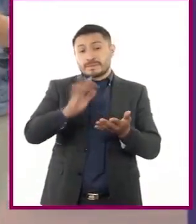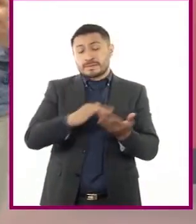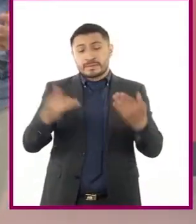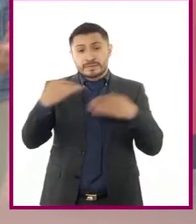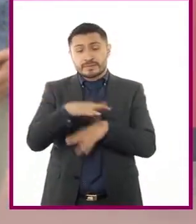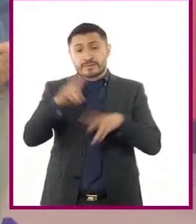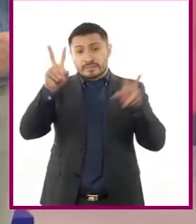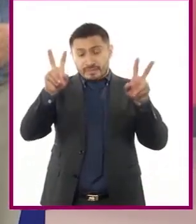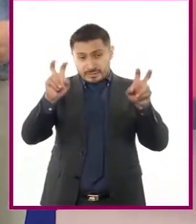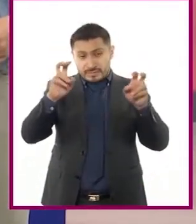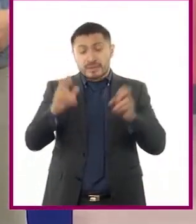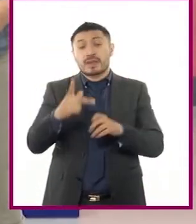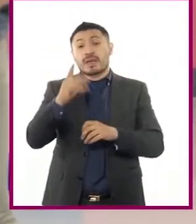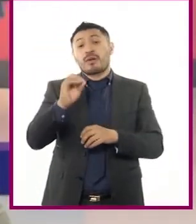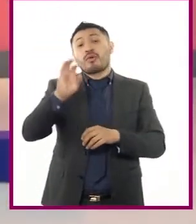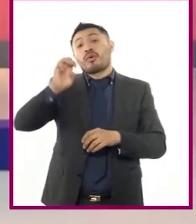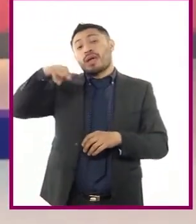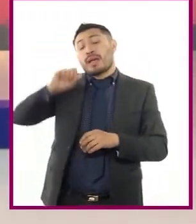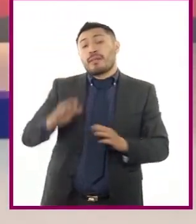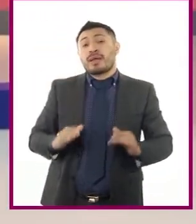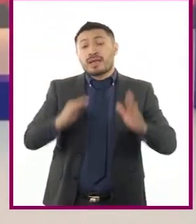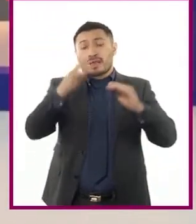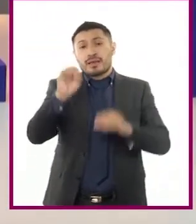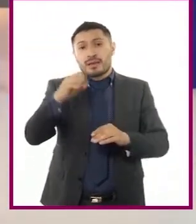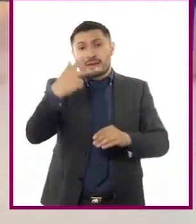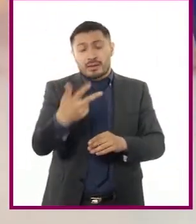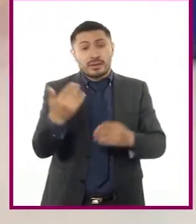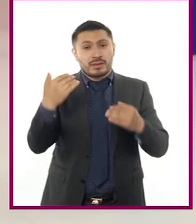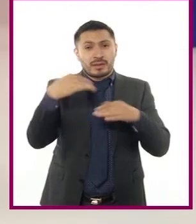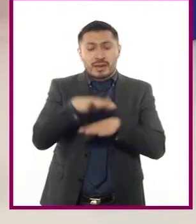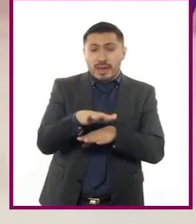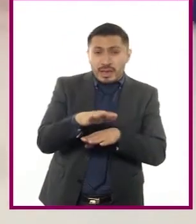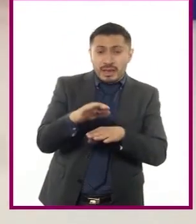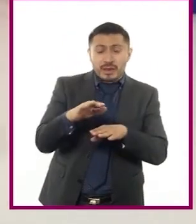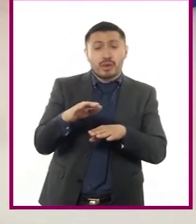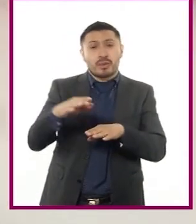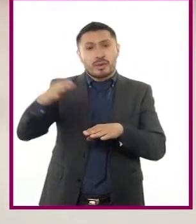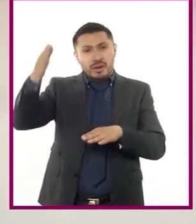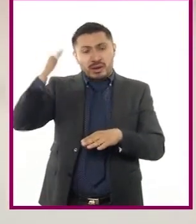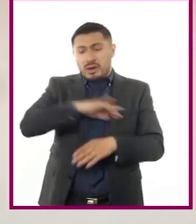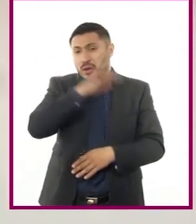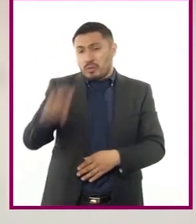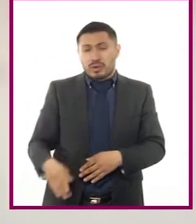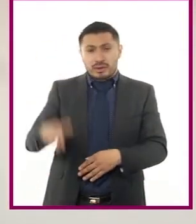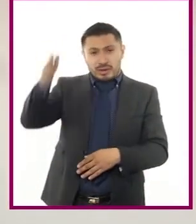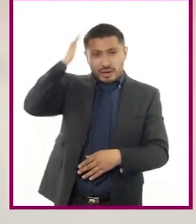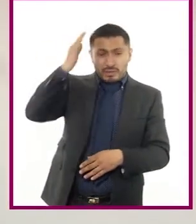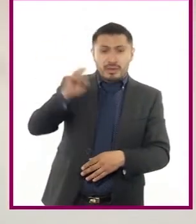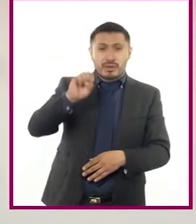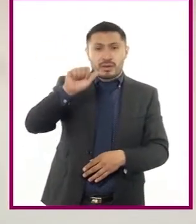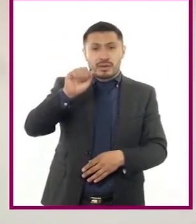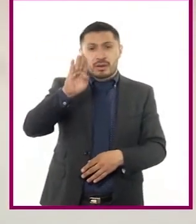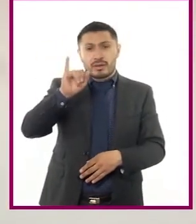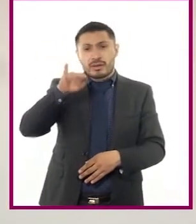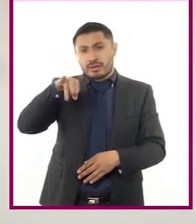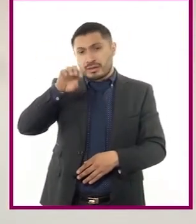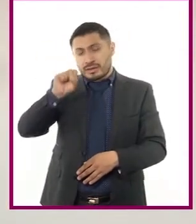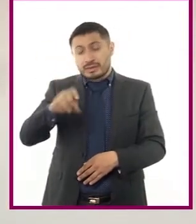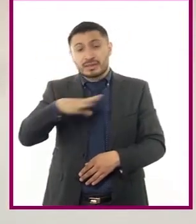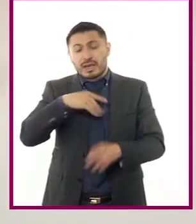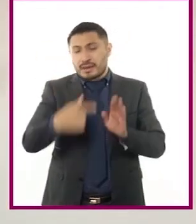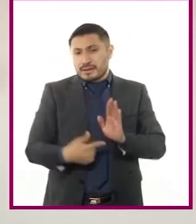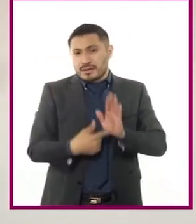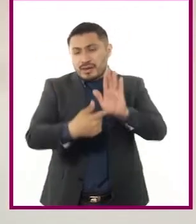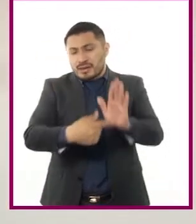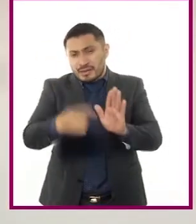68 y algo sobre la muerte del mayor Sabines. Al recordar los citados sucesos, presentamos un borrador